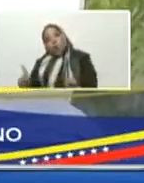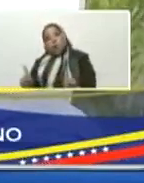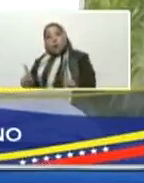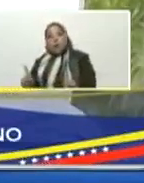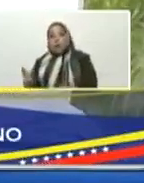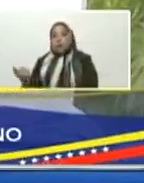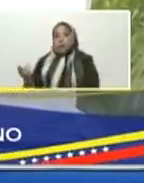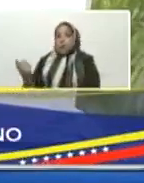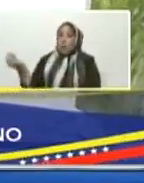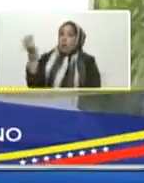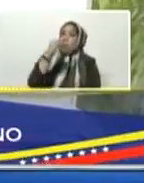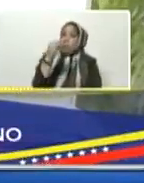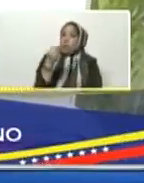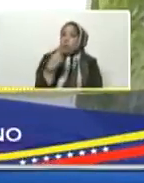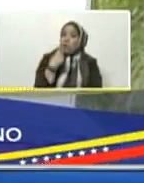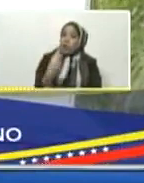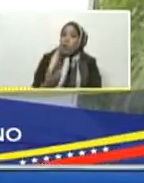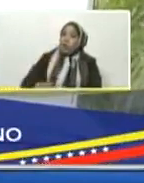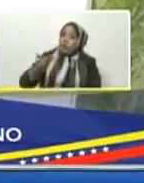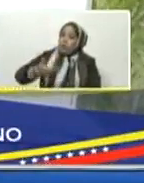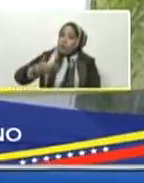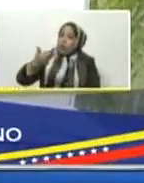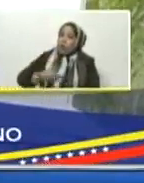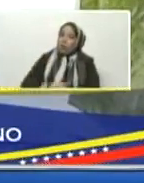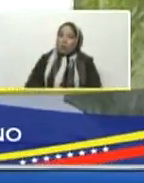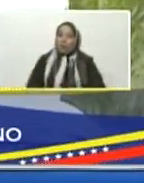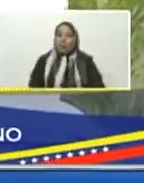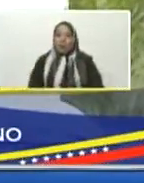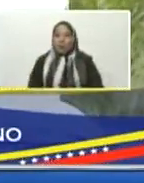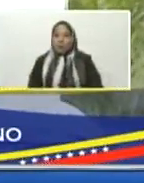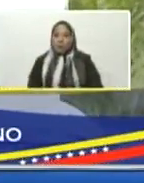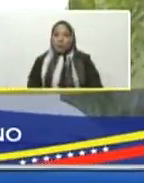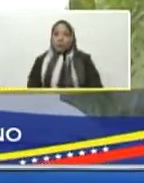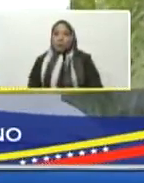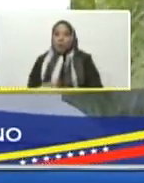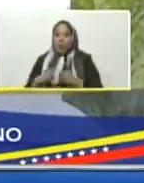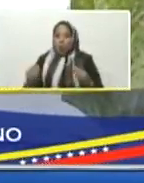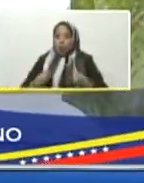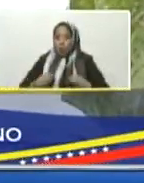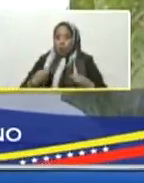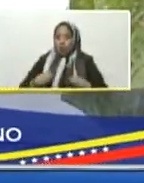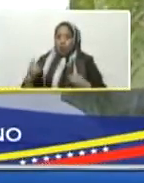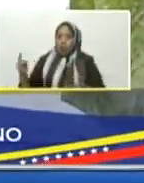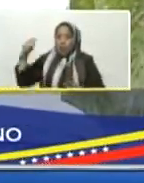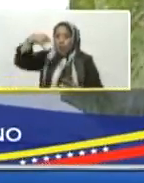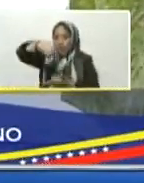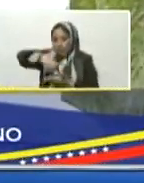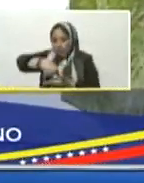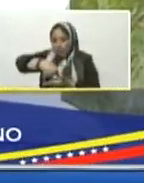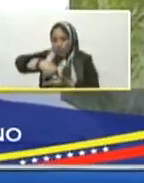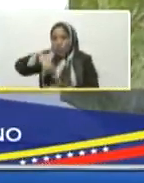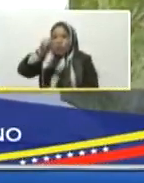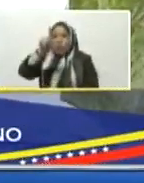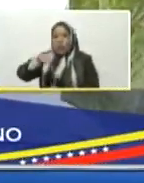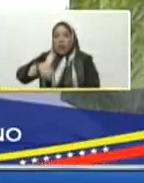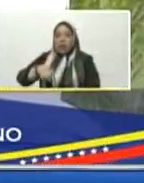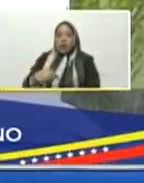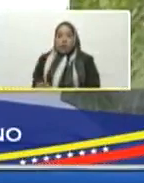conchita de ajo que le quiero decir, dejar aquí a todos los carabobeños, presidente, usted también